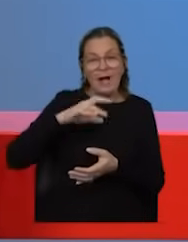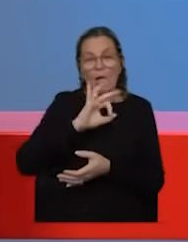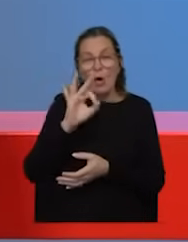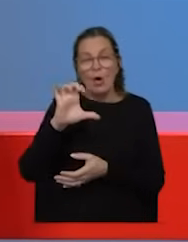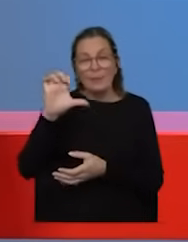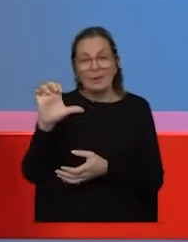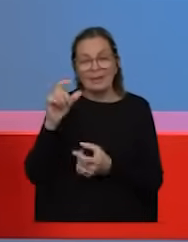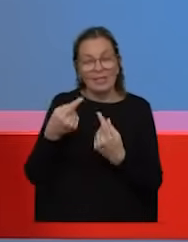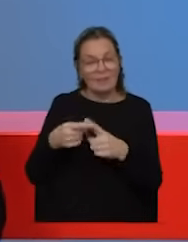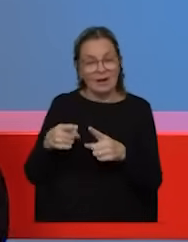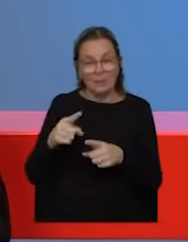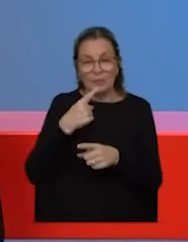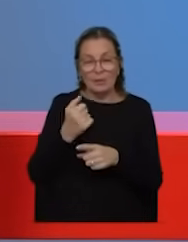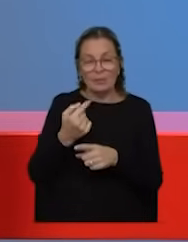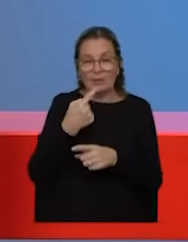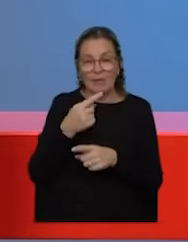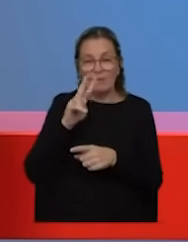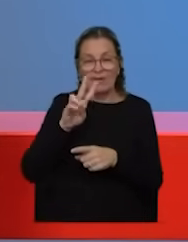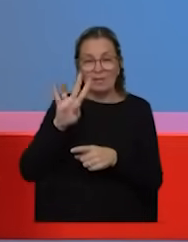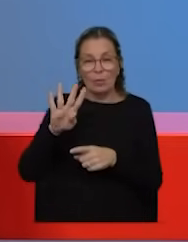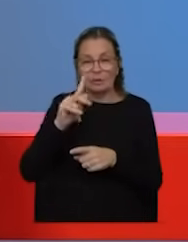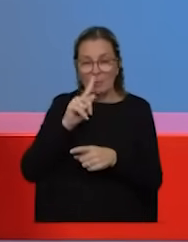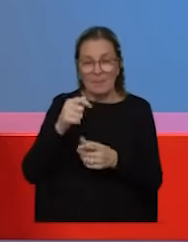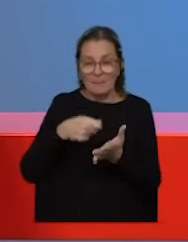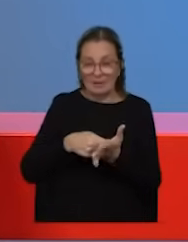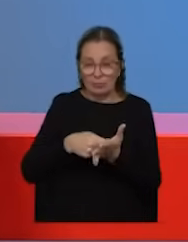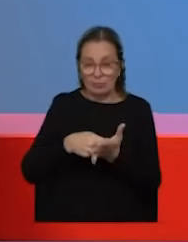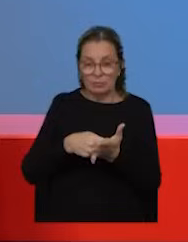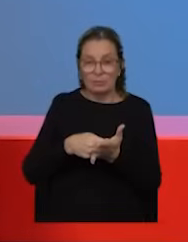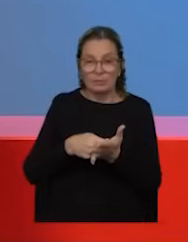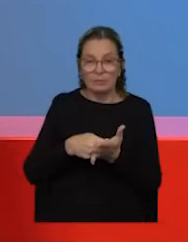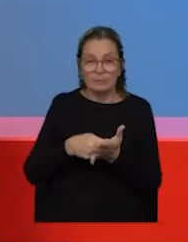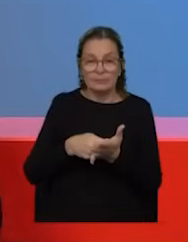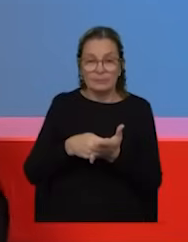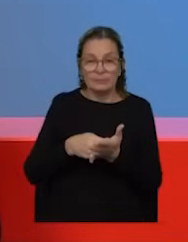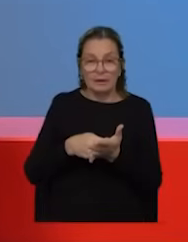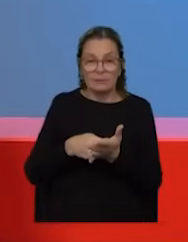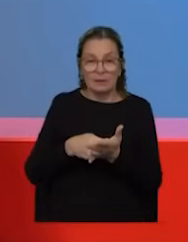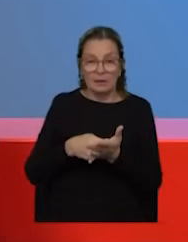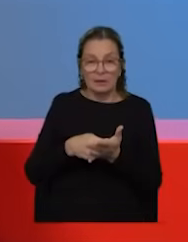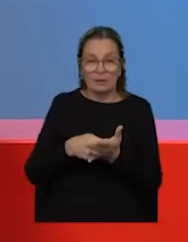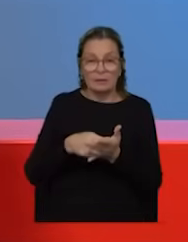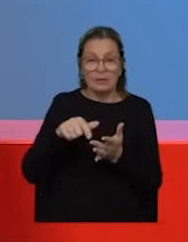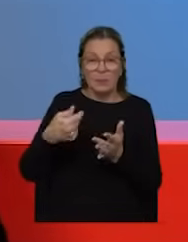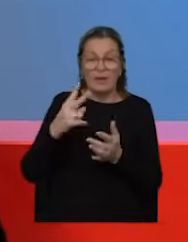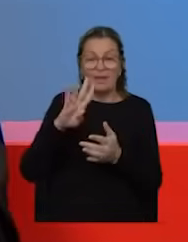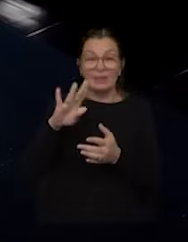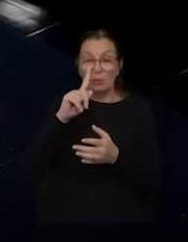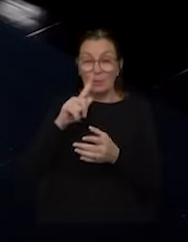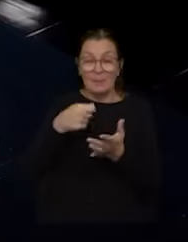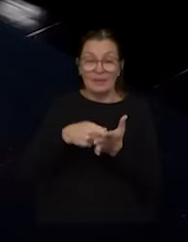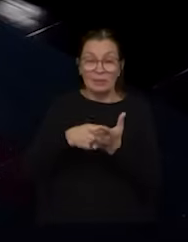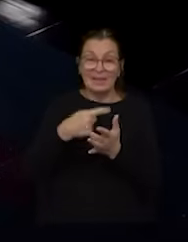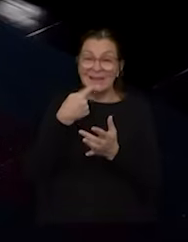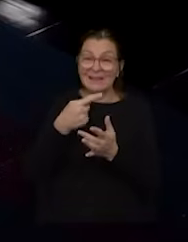hay distintos escalones por ejemplo se marcan los 24,000 p sí eh a la hora de de que no sean anónimas no a partir de los 24 se tiene que